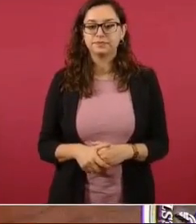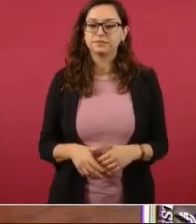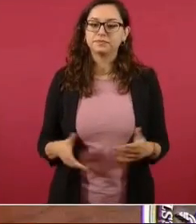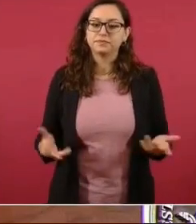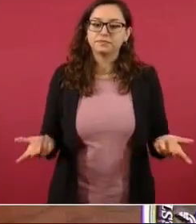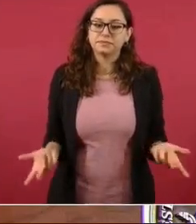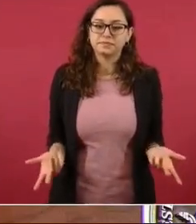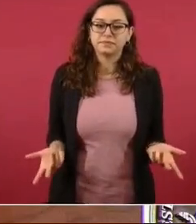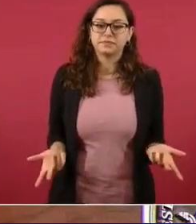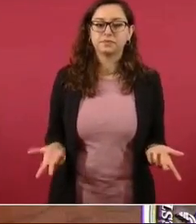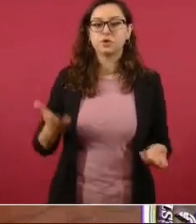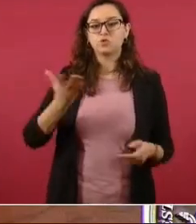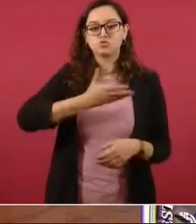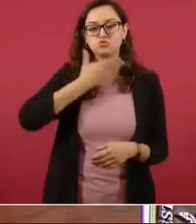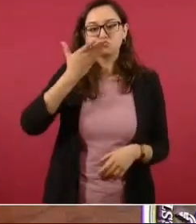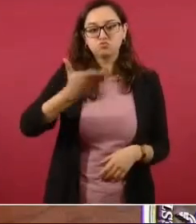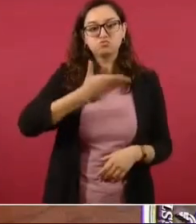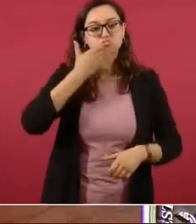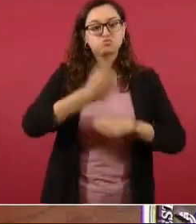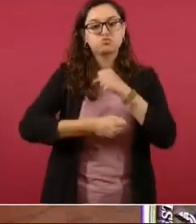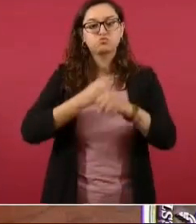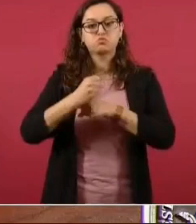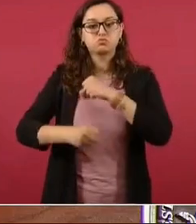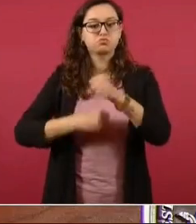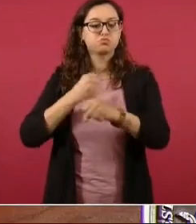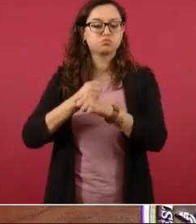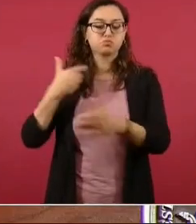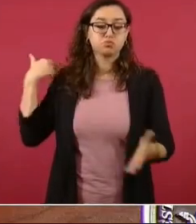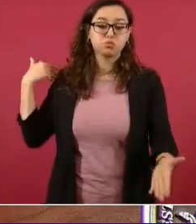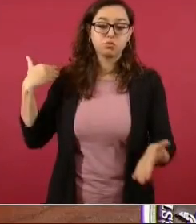Entonces, como esto ya está cambiando,